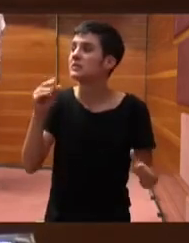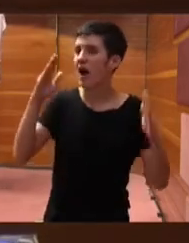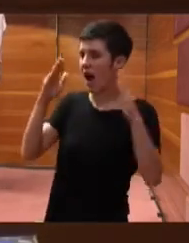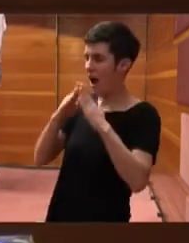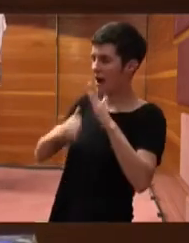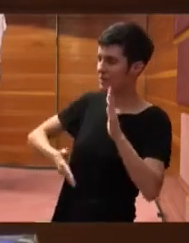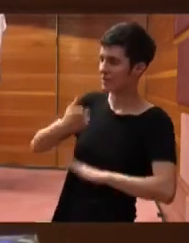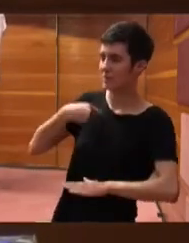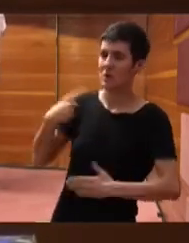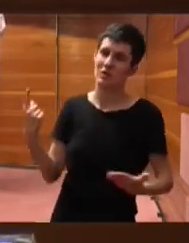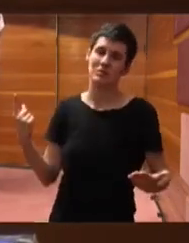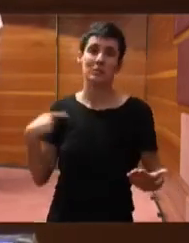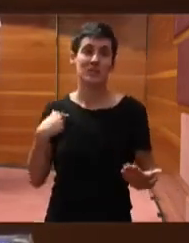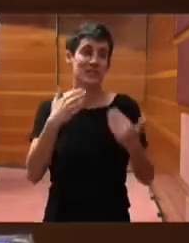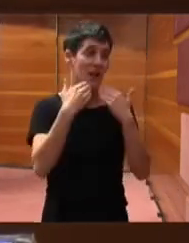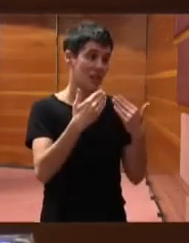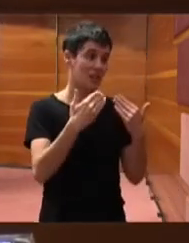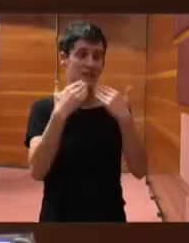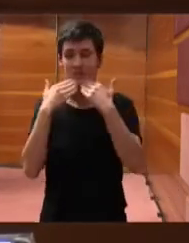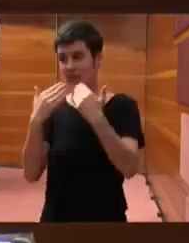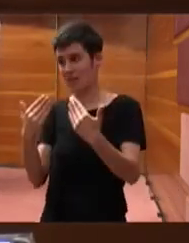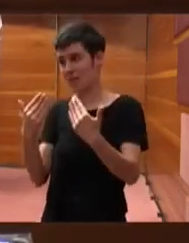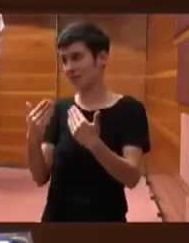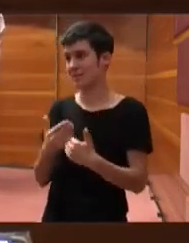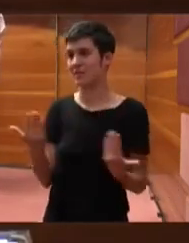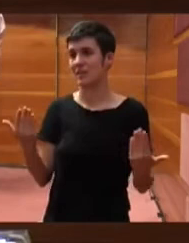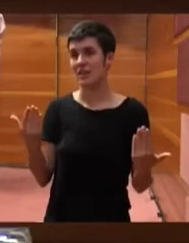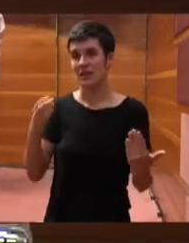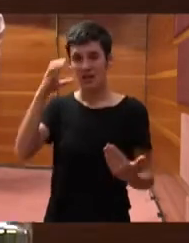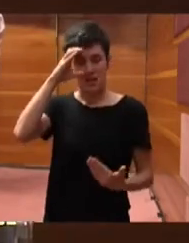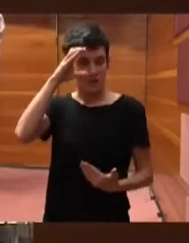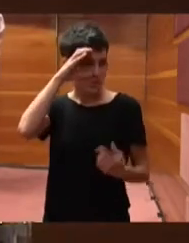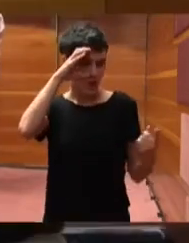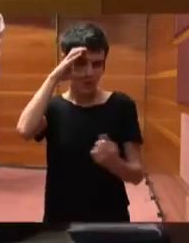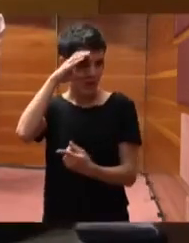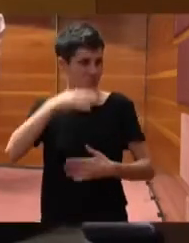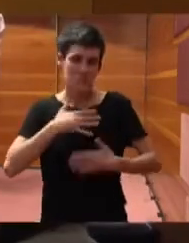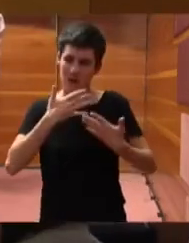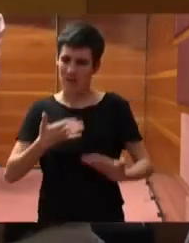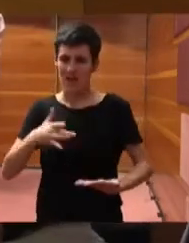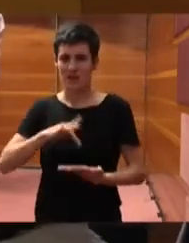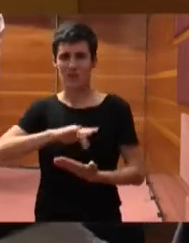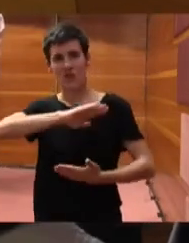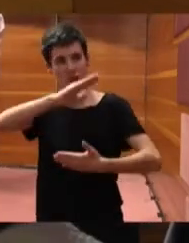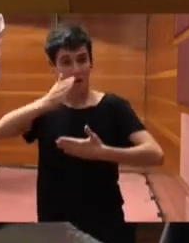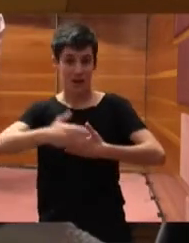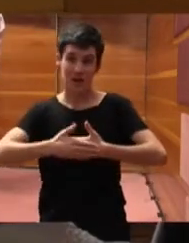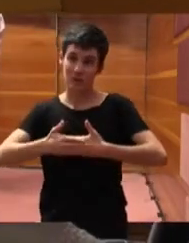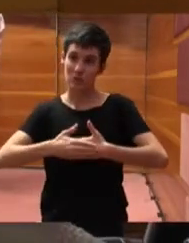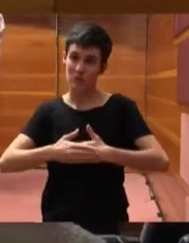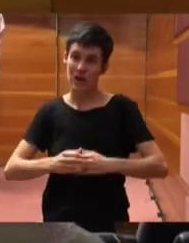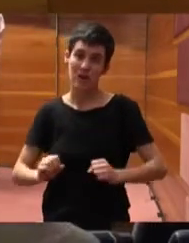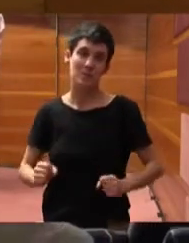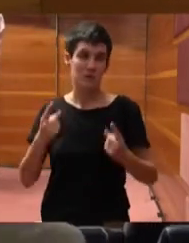contrario, daros las gracias, Nagore, Alberto. A vosotros, de verdad. Escucharos y teneros aquí en el cierre, en la clausura del primer curso